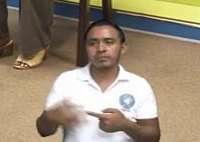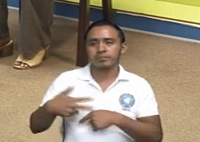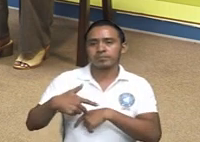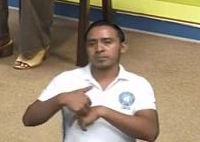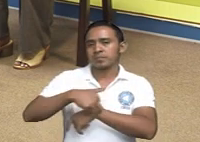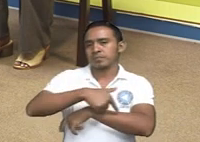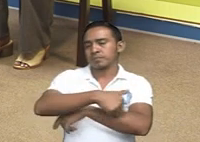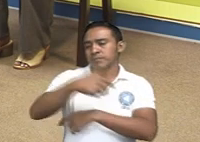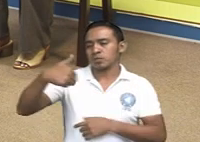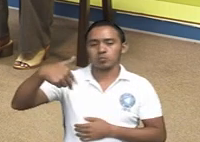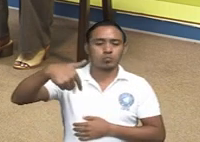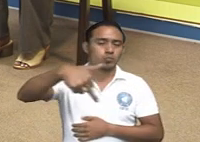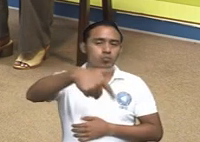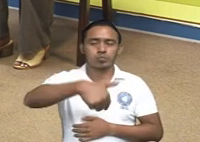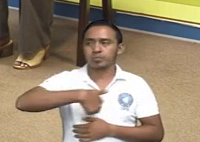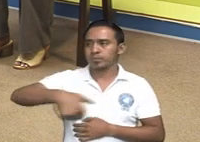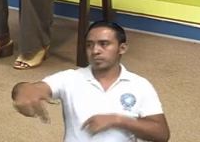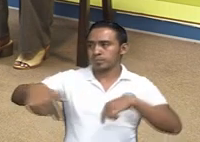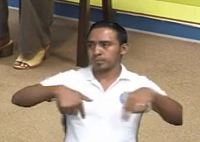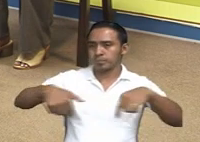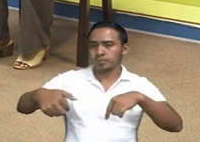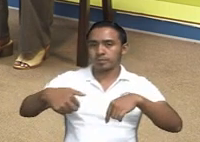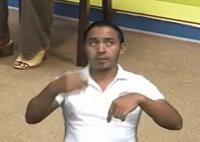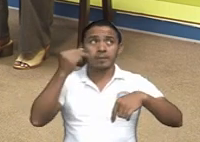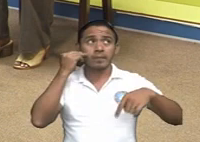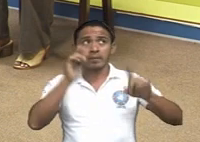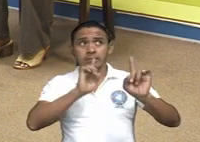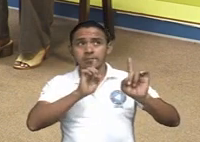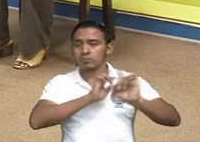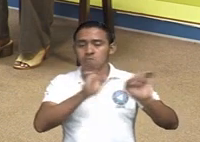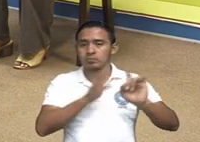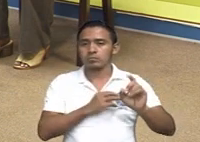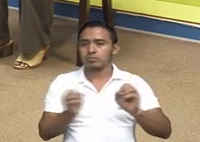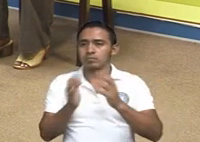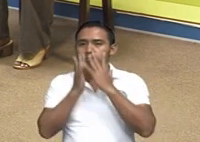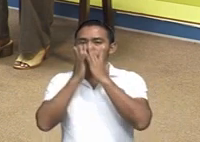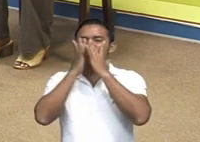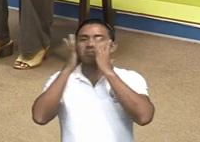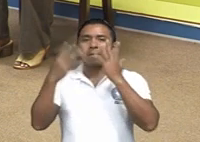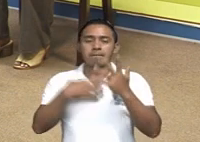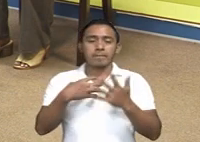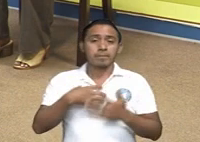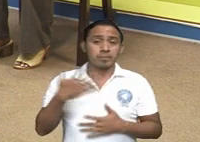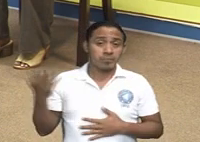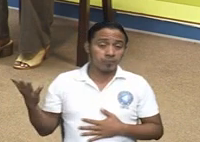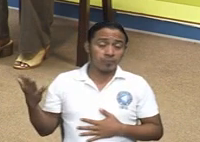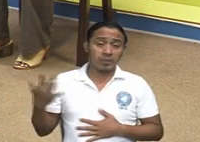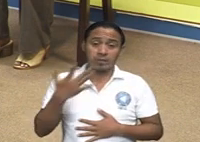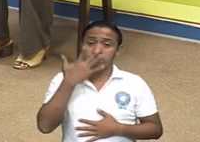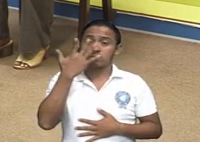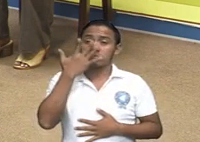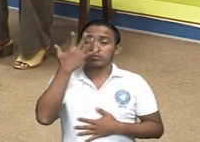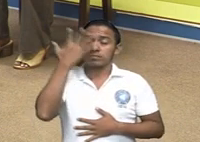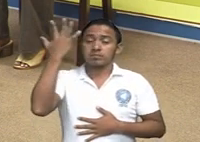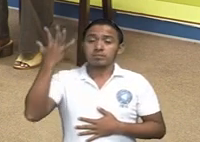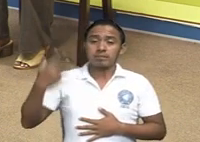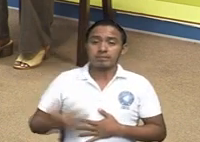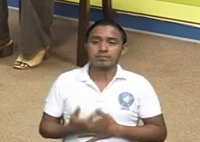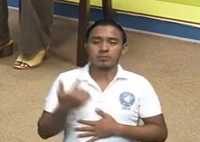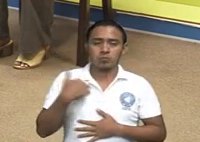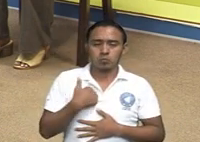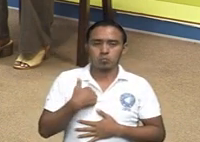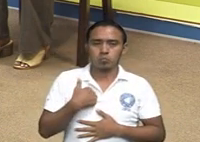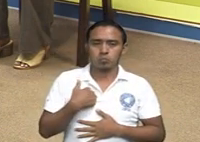ya sabe que él no depende de su mamá, él respira por su propia nariz, ¿verdad? Entonces, ya yo